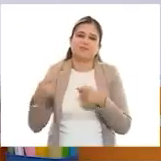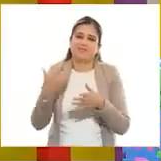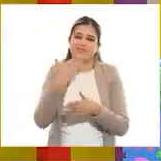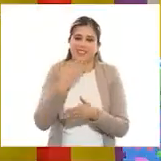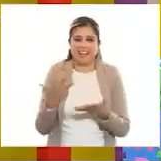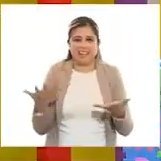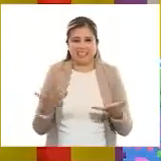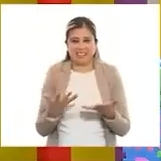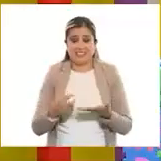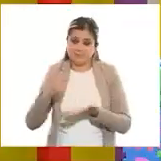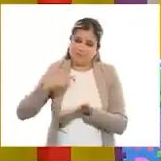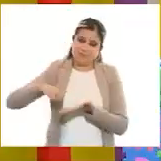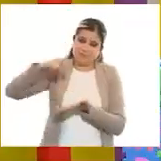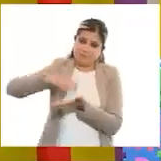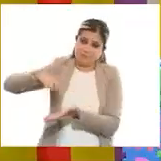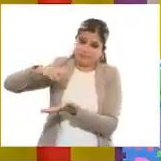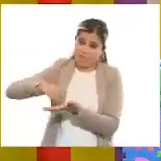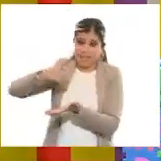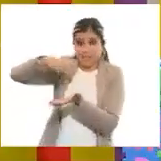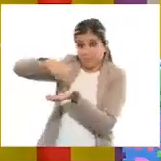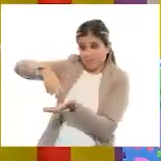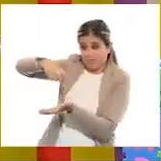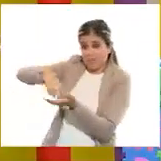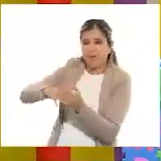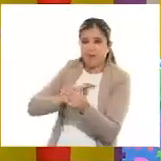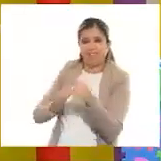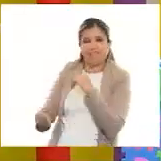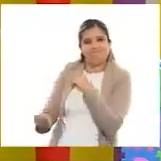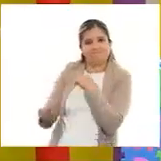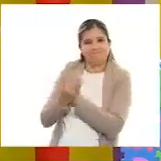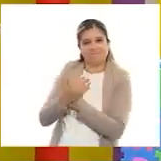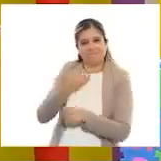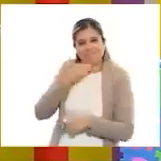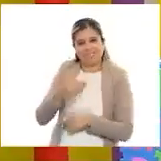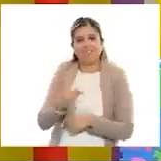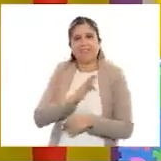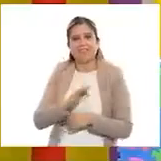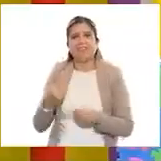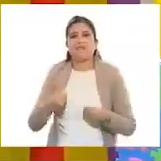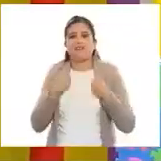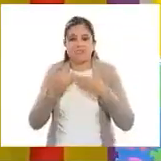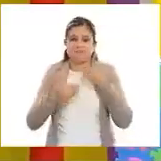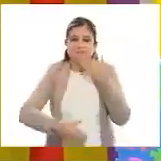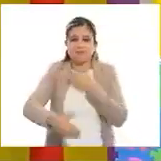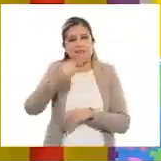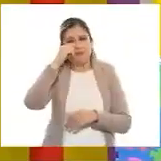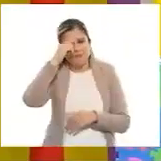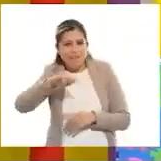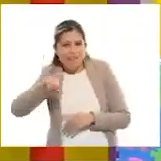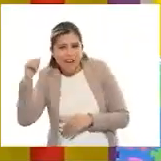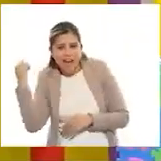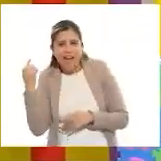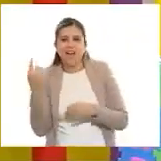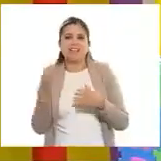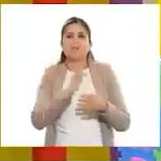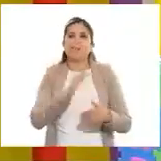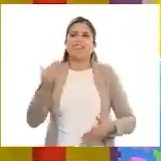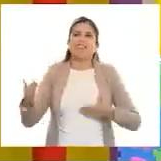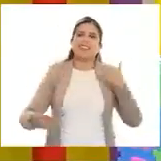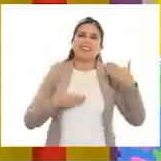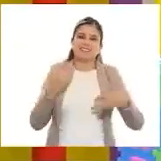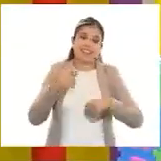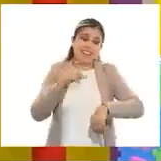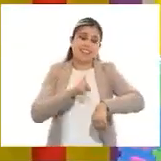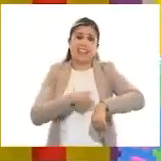los buenos hábitos nos van a traer beneficios, nos van a permitir que la vida sea más fácil, que podamos disfrutar y tener